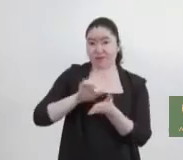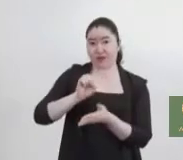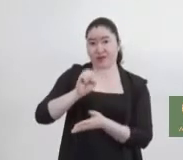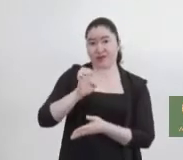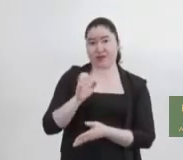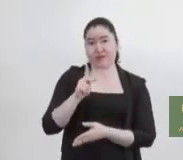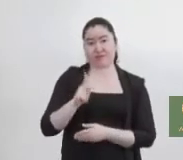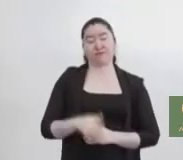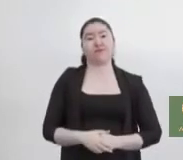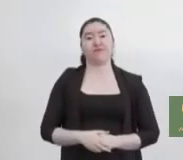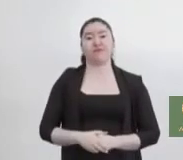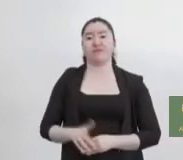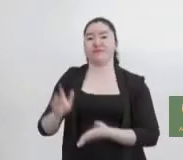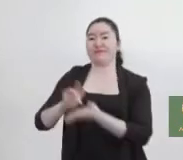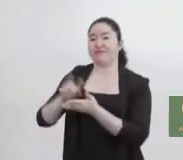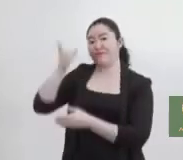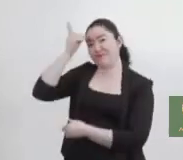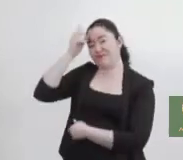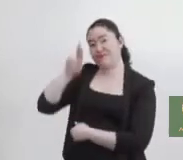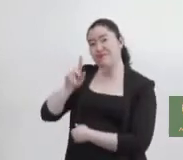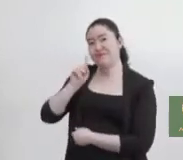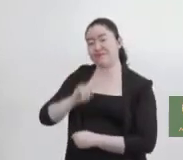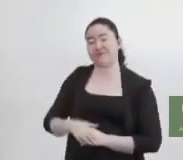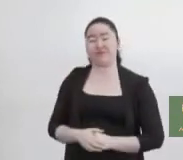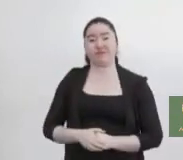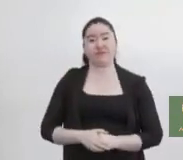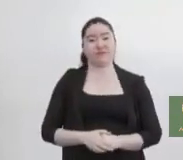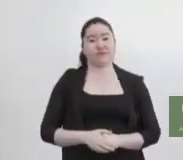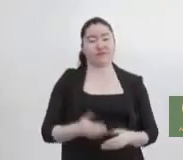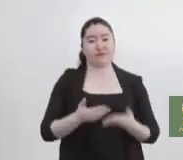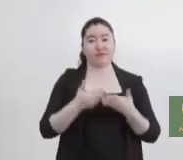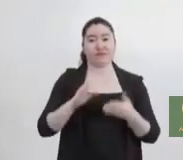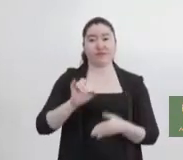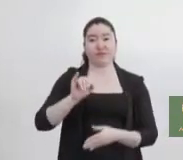Gracias, doctora. Continuamos con Iván Sosa, de Reforma.